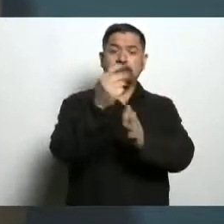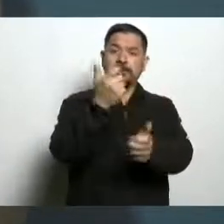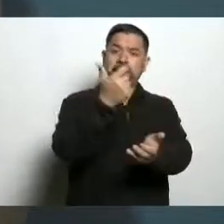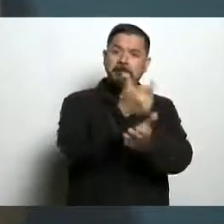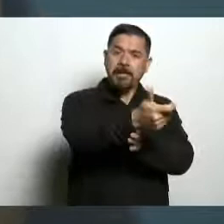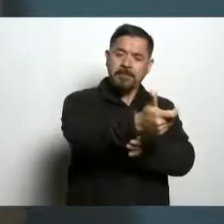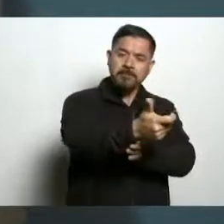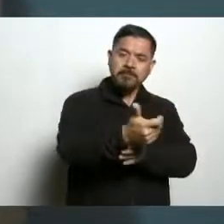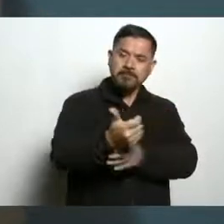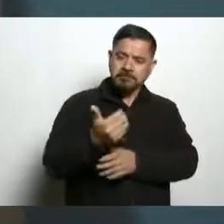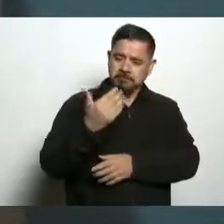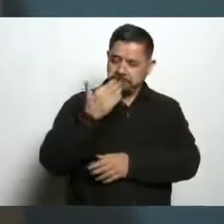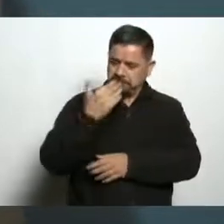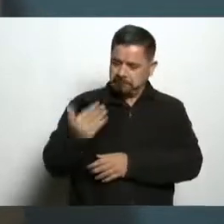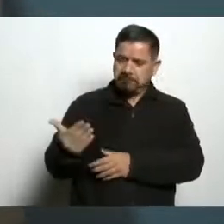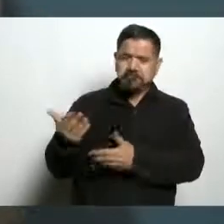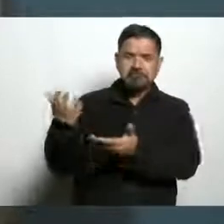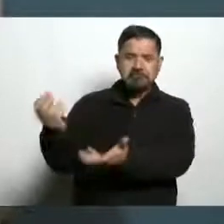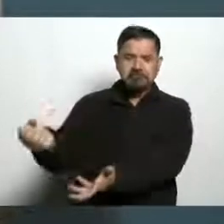para